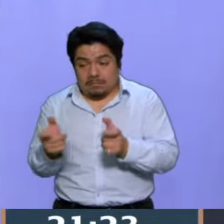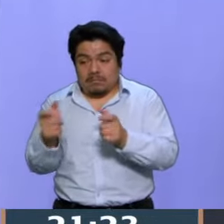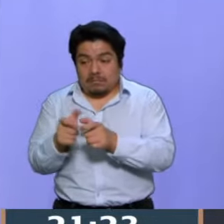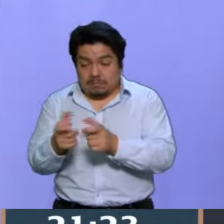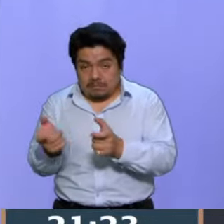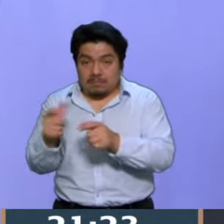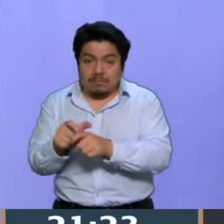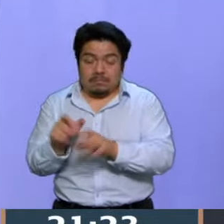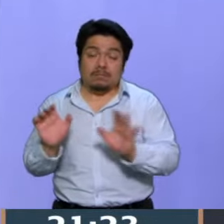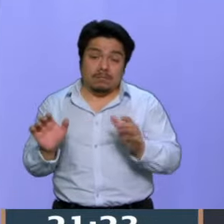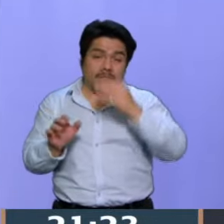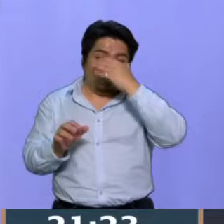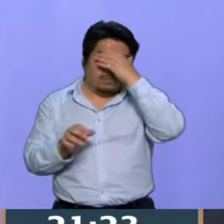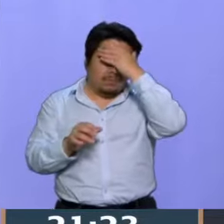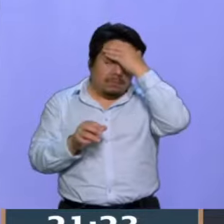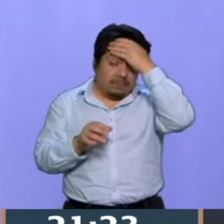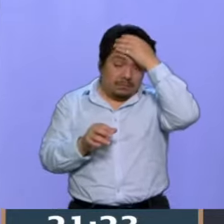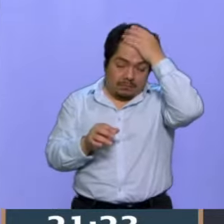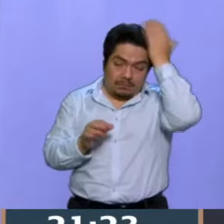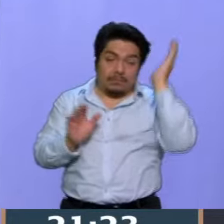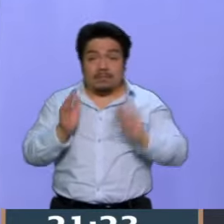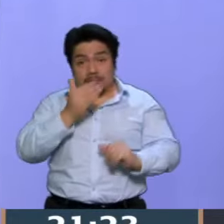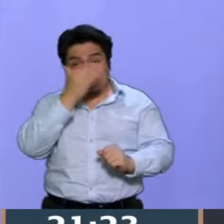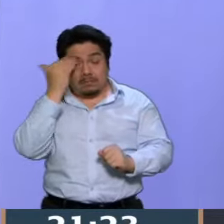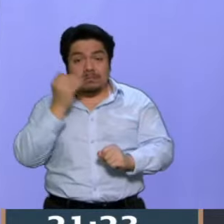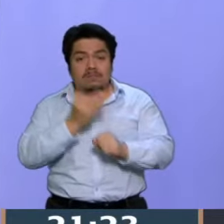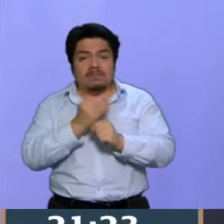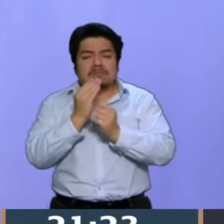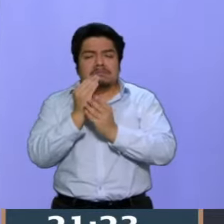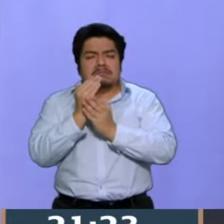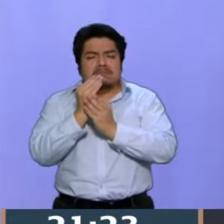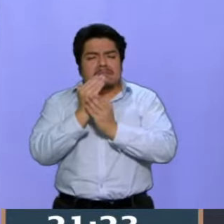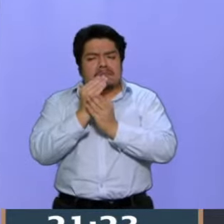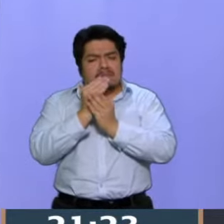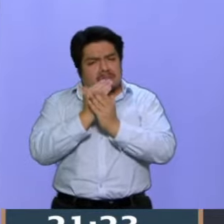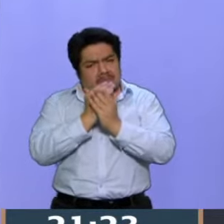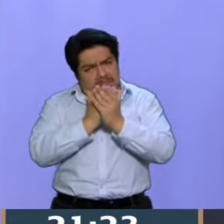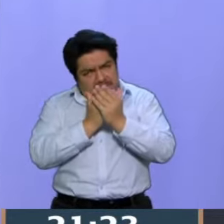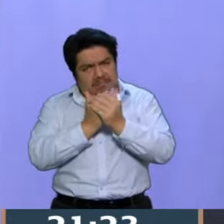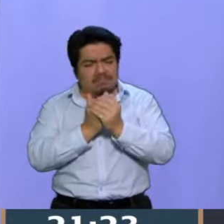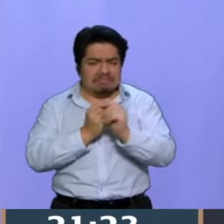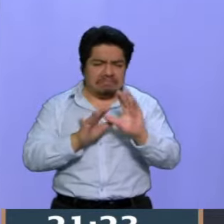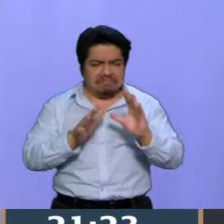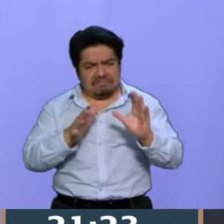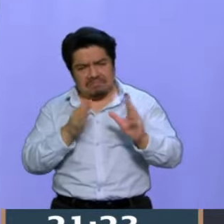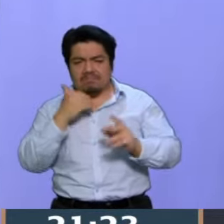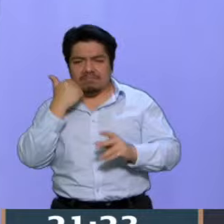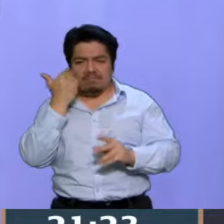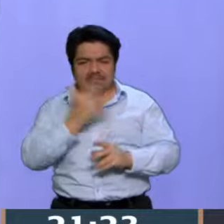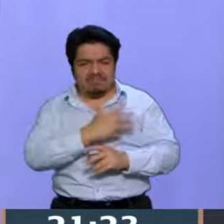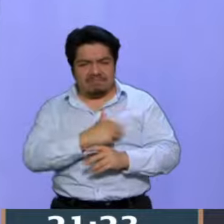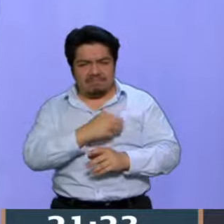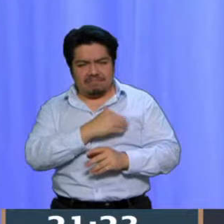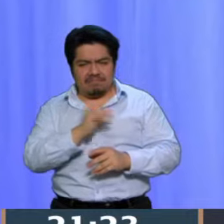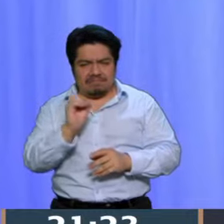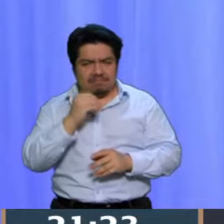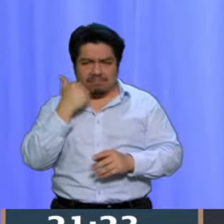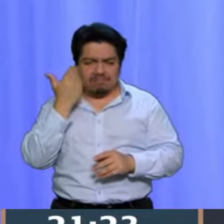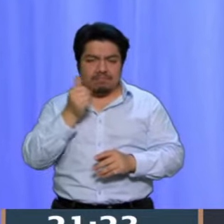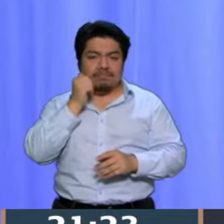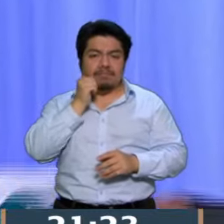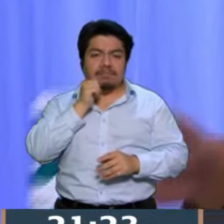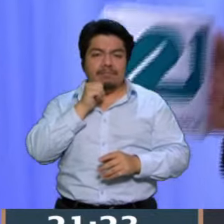Y ahora sí me parece que estamos en un punto, al menos en mi percepción, bajo, ¿no? Como que ya no llama tanto el tener hijos. No, agárrense,